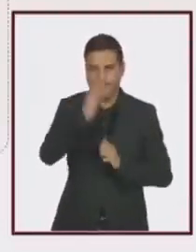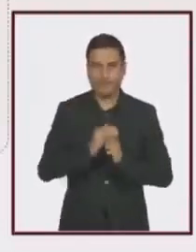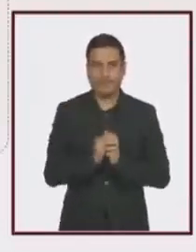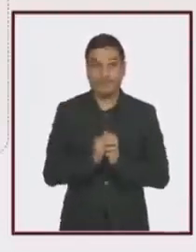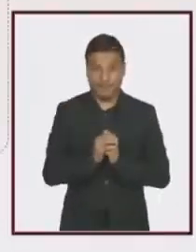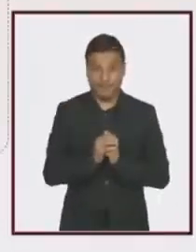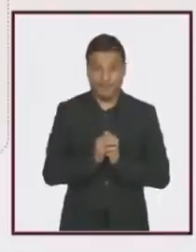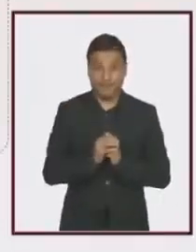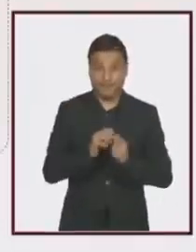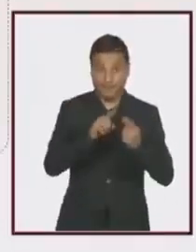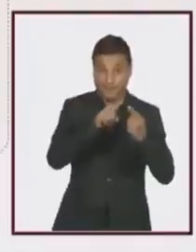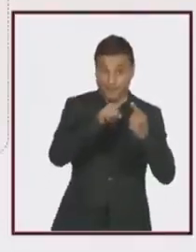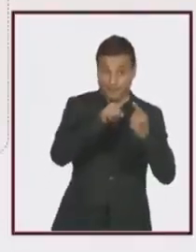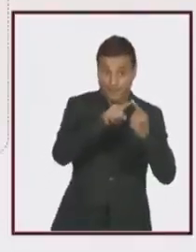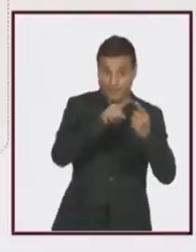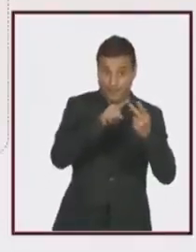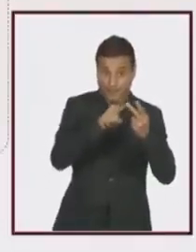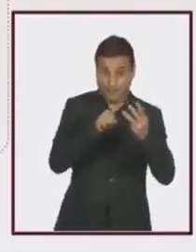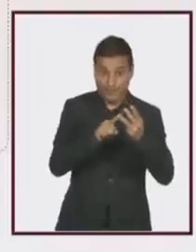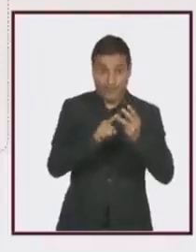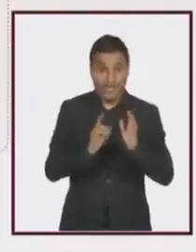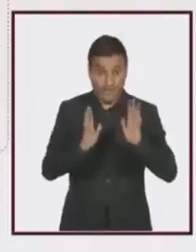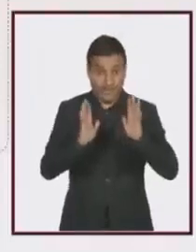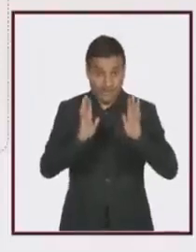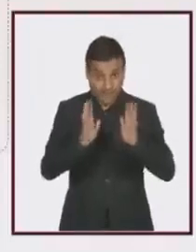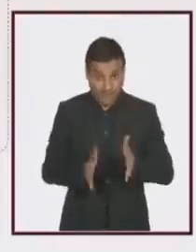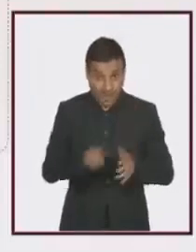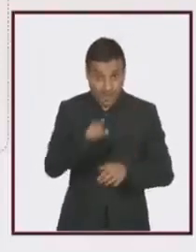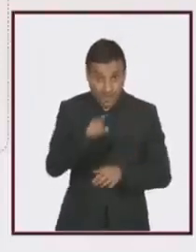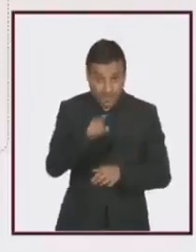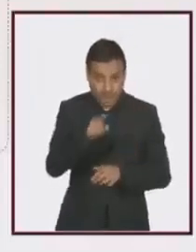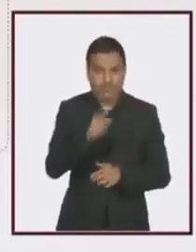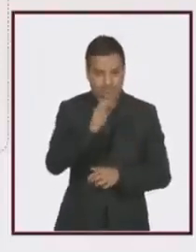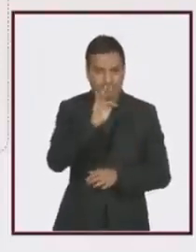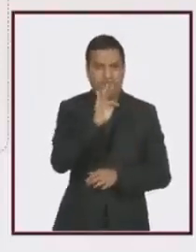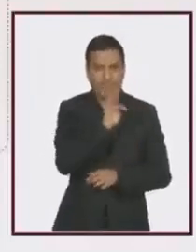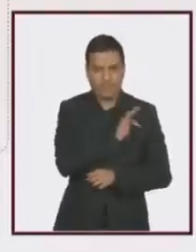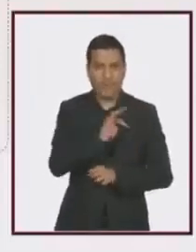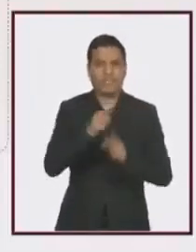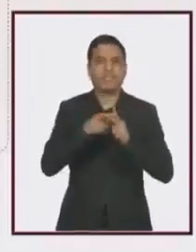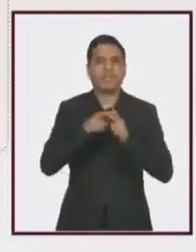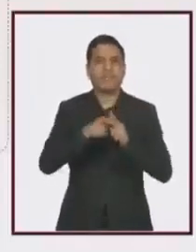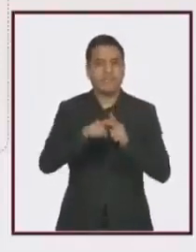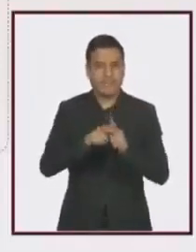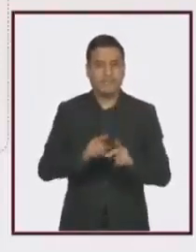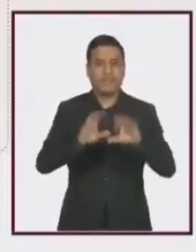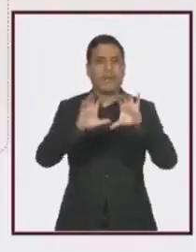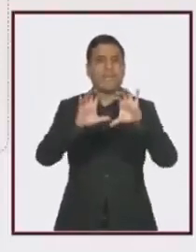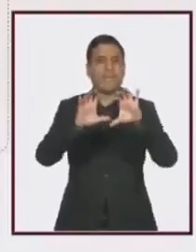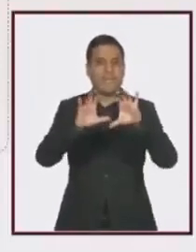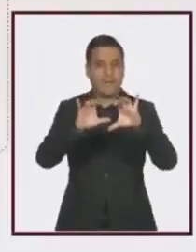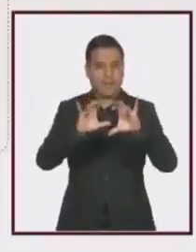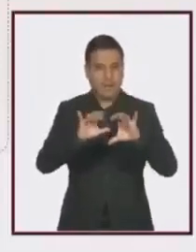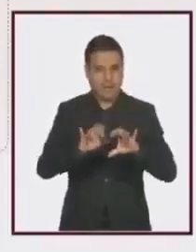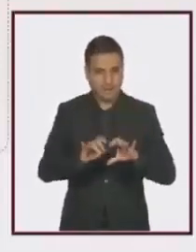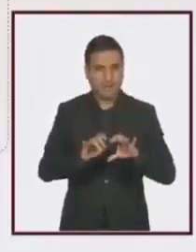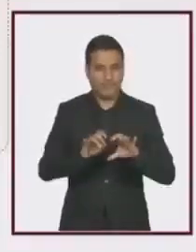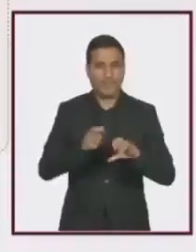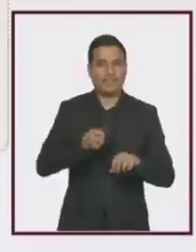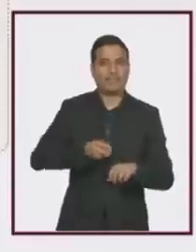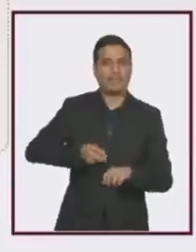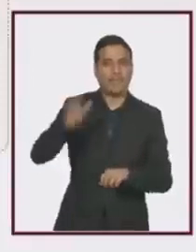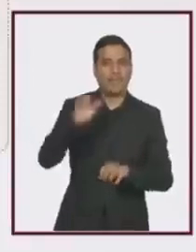3 tipos de contenido, entonces sí ya pueden plasmarlos en un documento que vamos a denominar